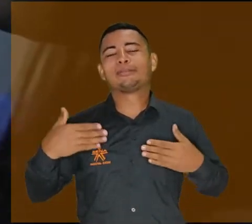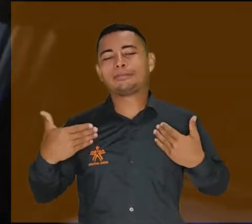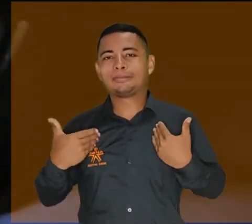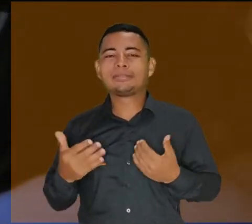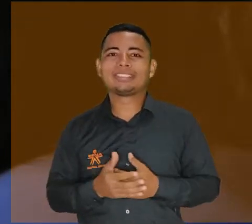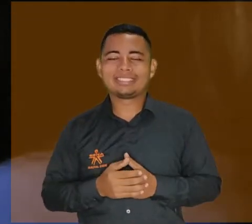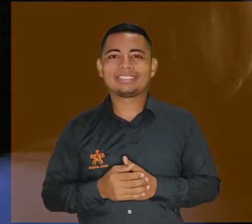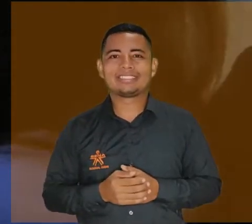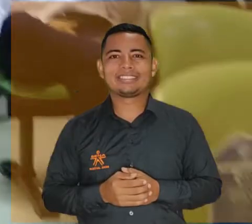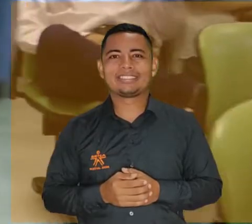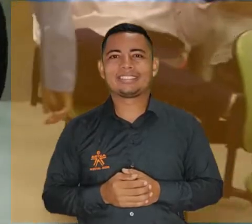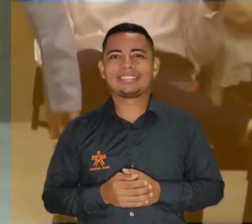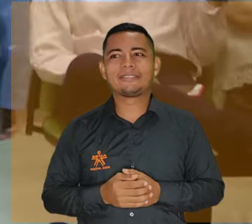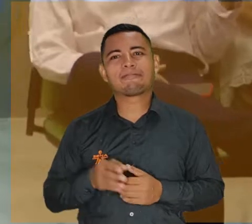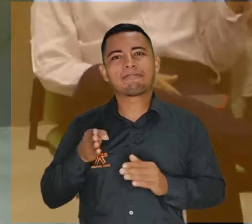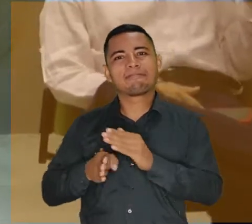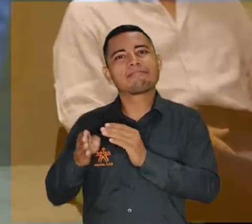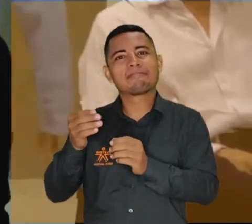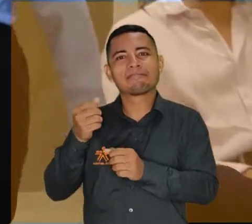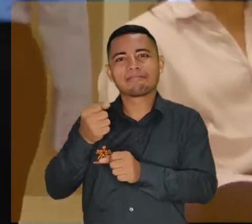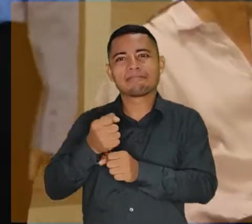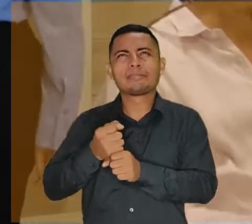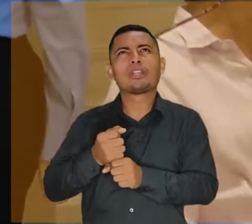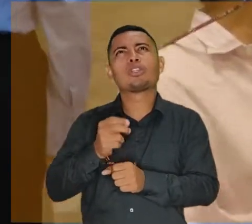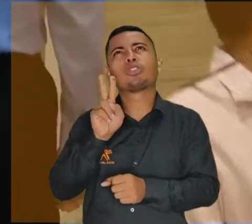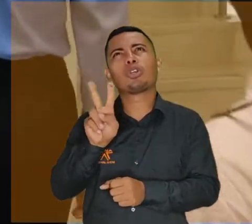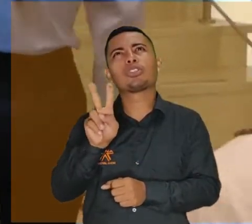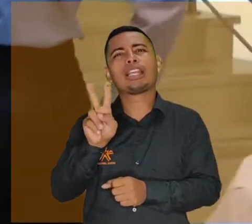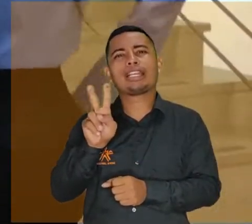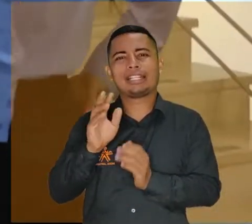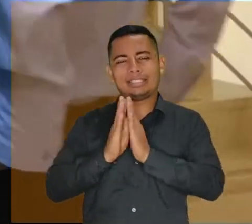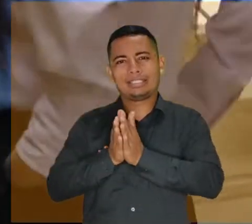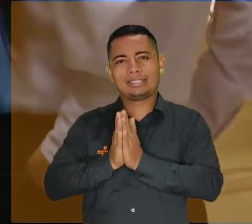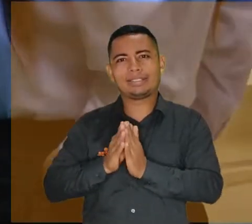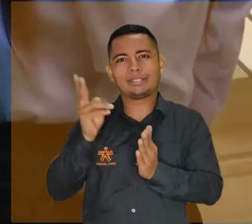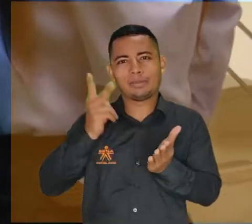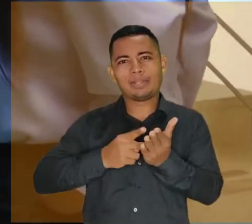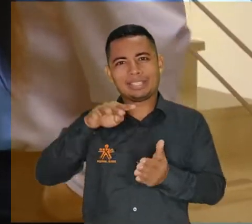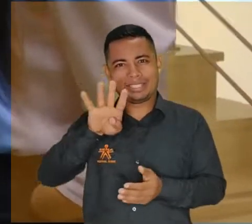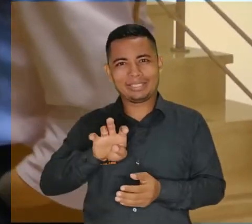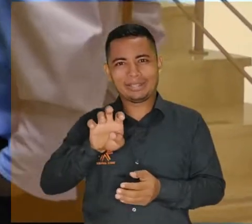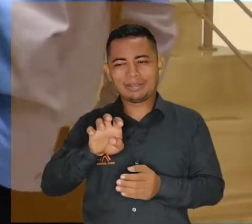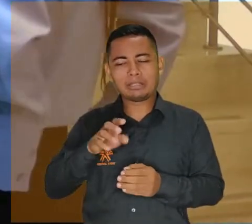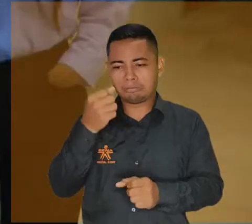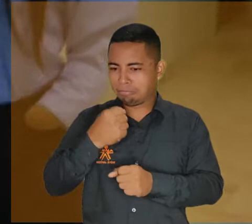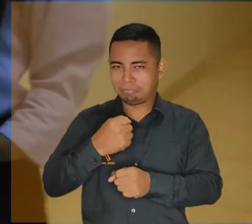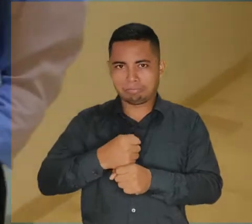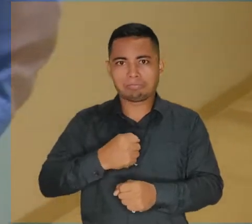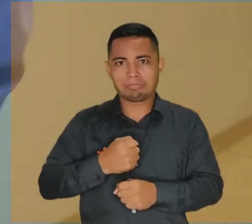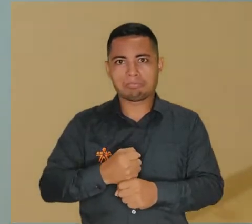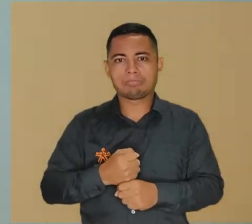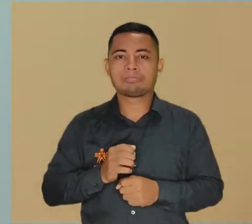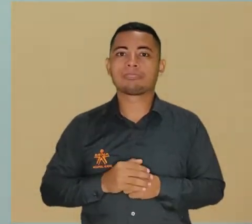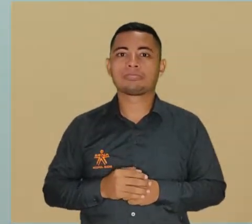salí seleccionada e ingresé el 2 de diciembre de 2019 a laborar con